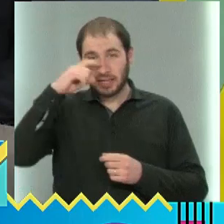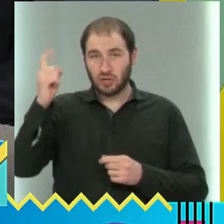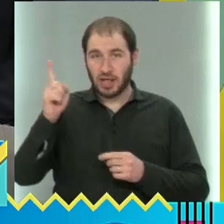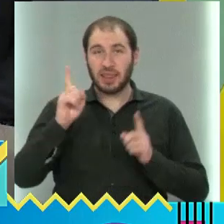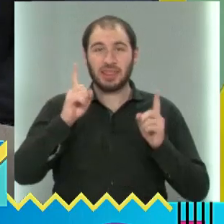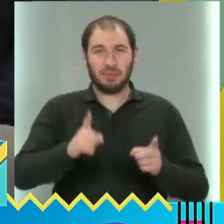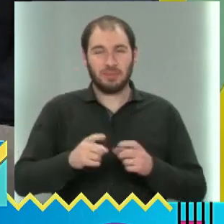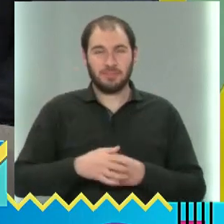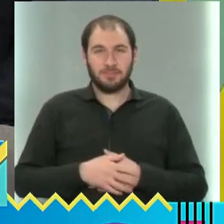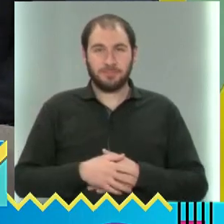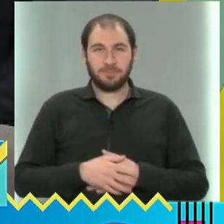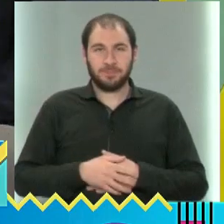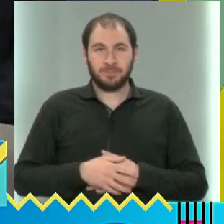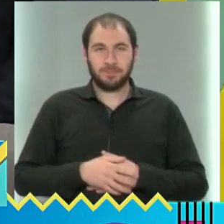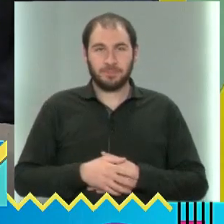y desde distintos